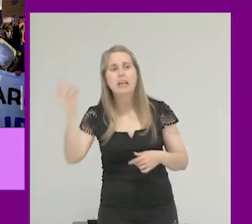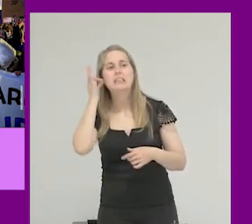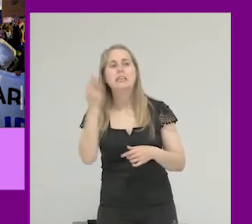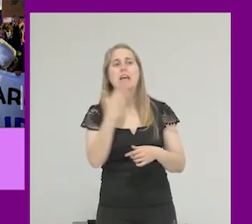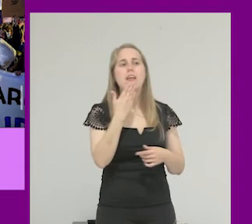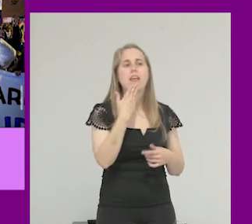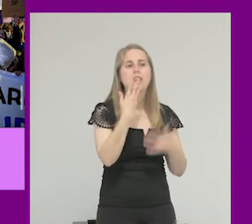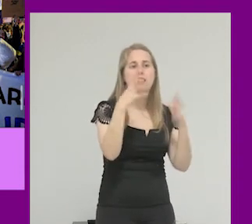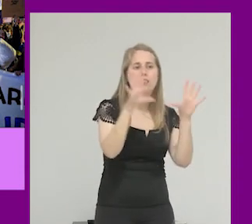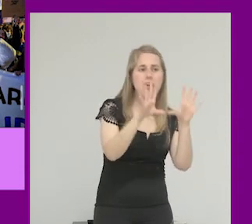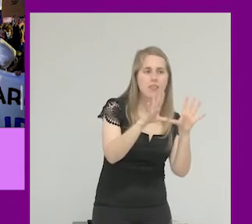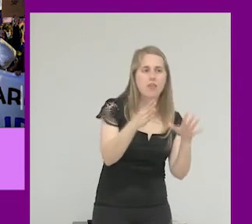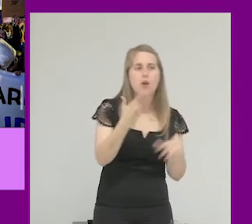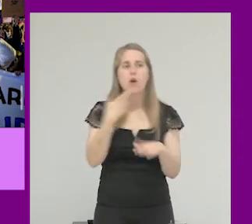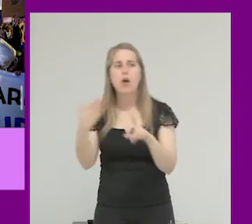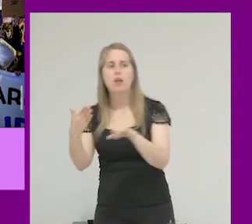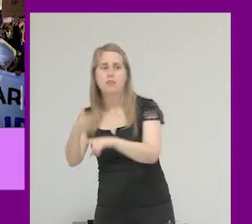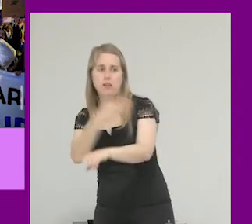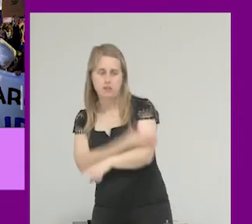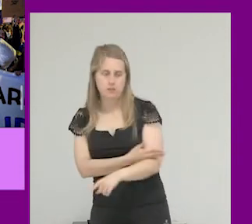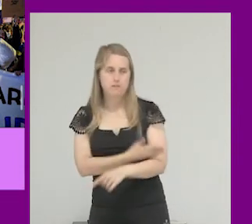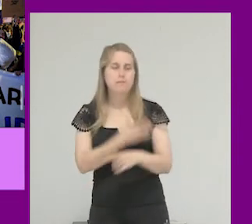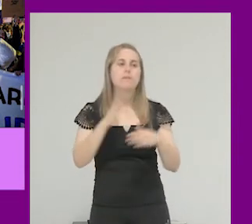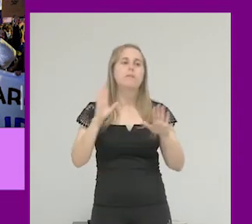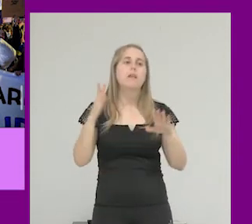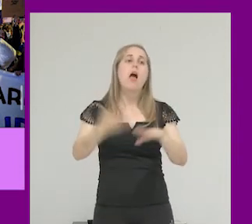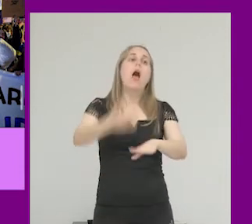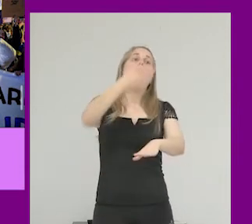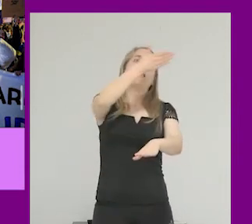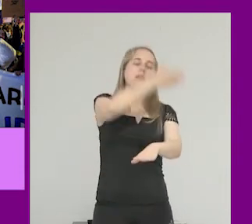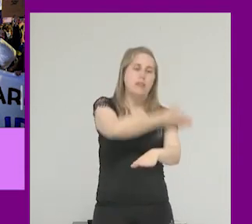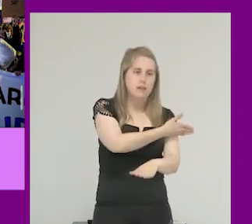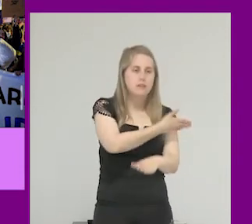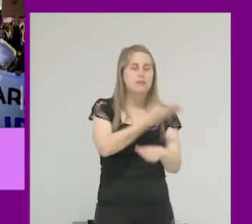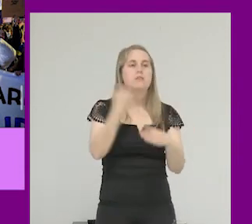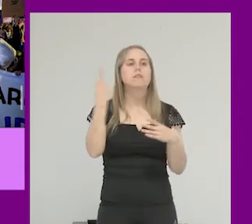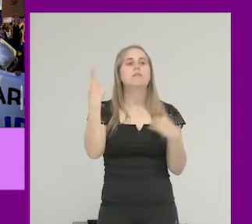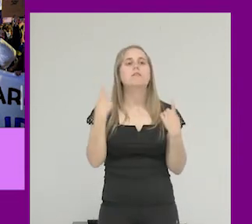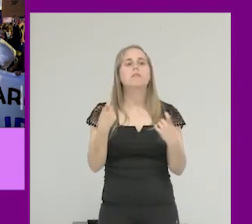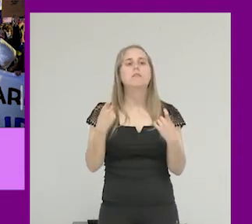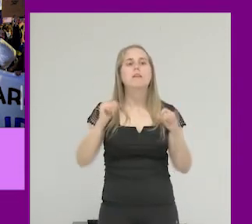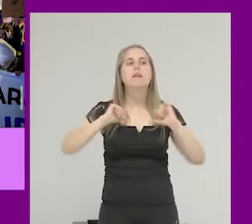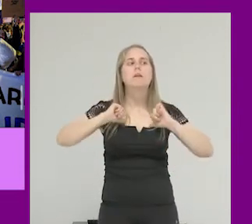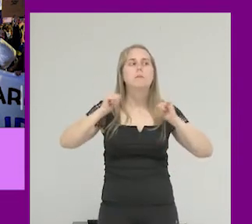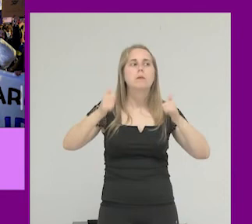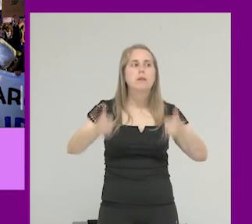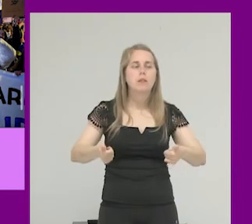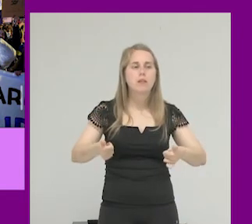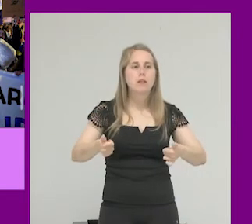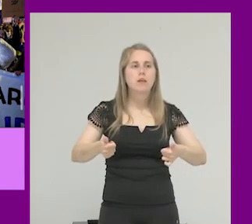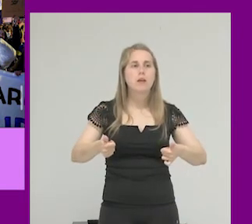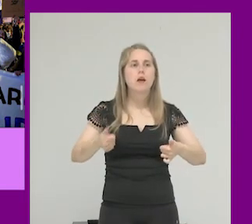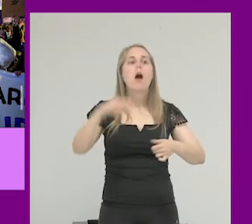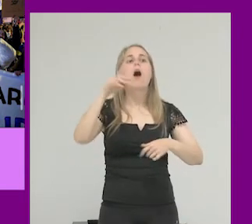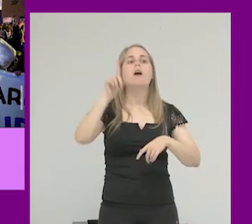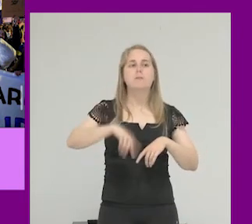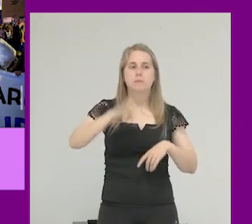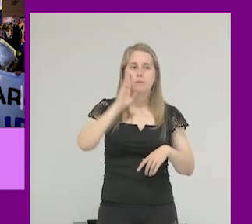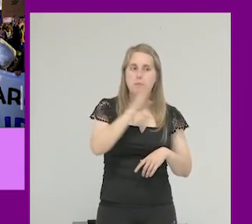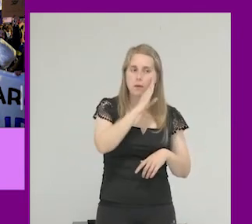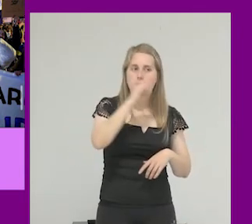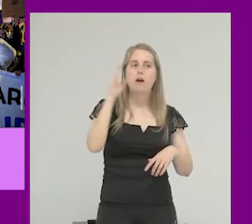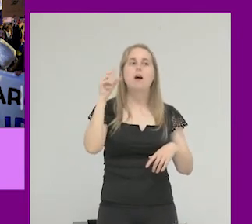años o antes, y antes, mucho antes, habría que comenzar también con las madres,